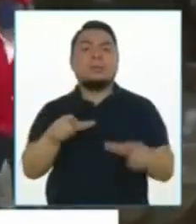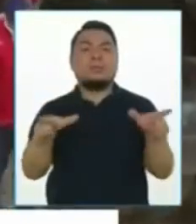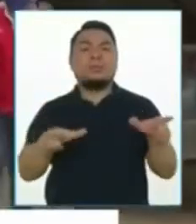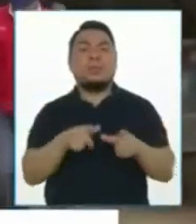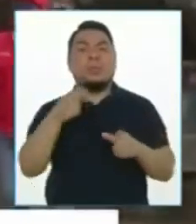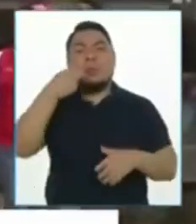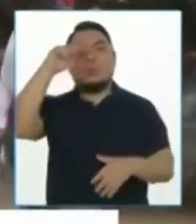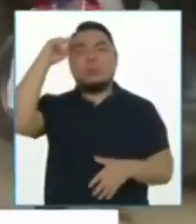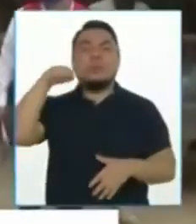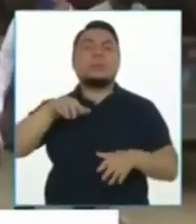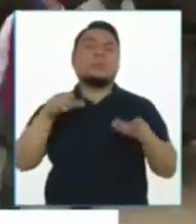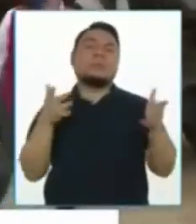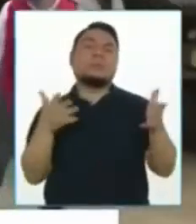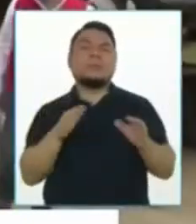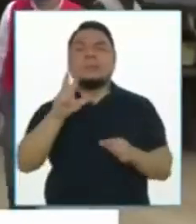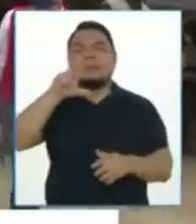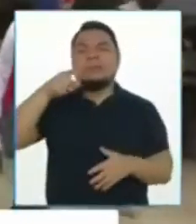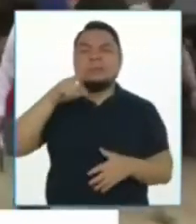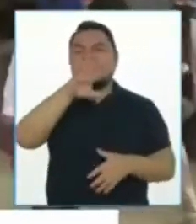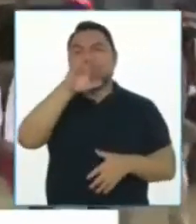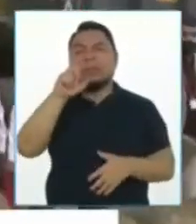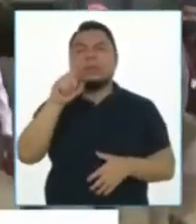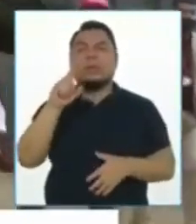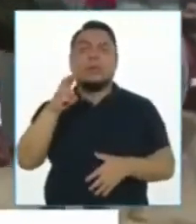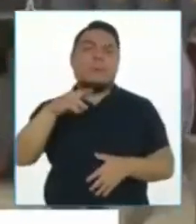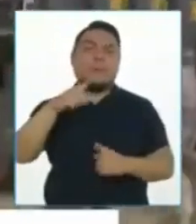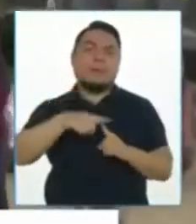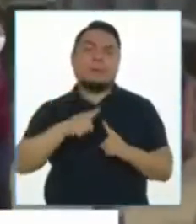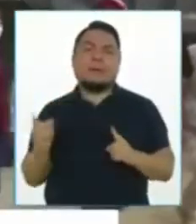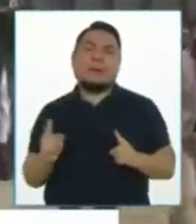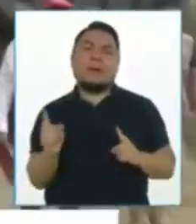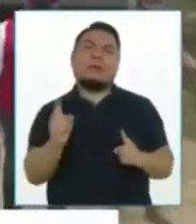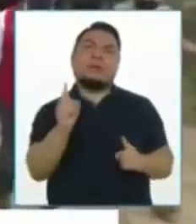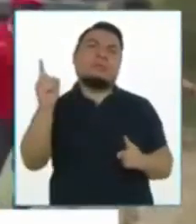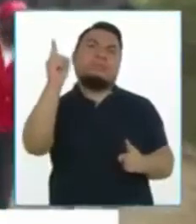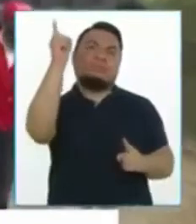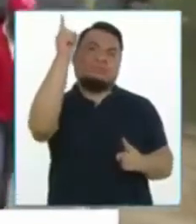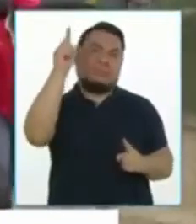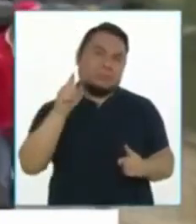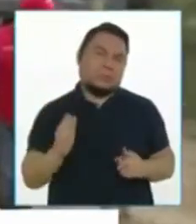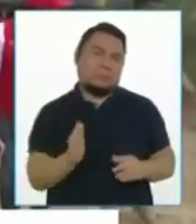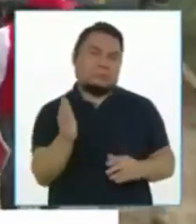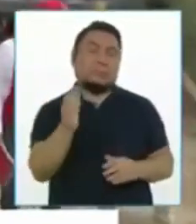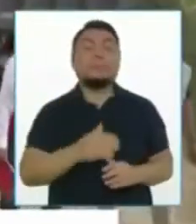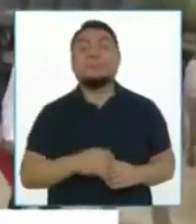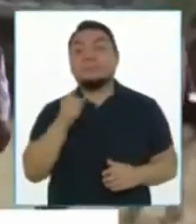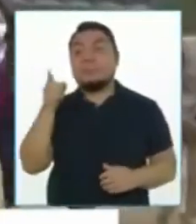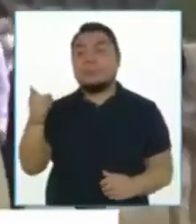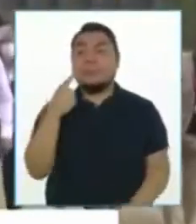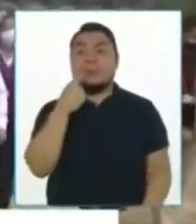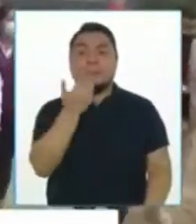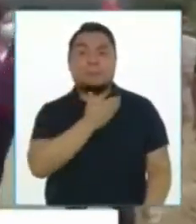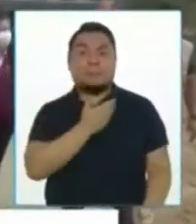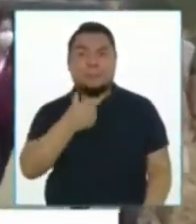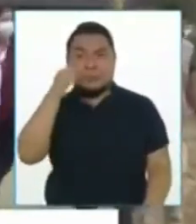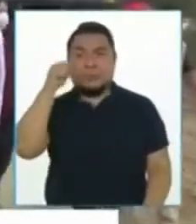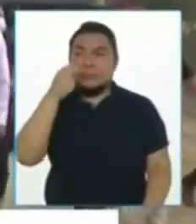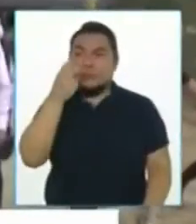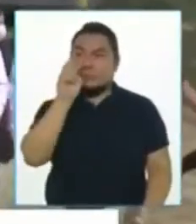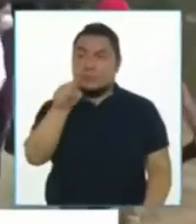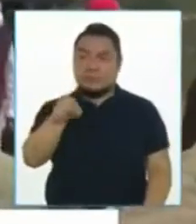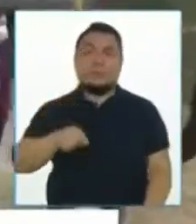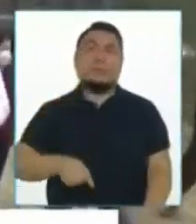Huánuco, a más de 3.500 metros sobre el nivel del mar. El presidente de la República, lo